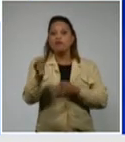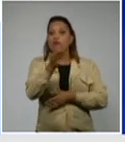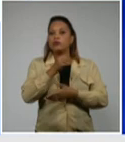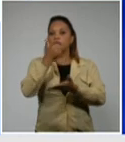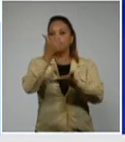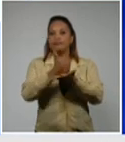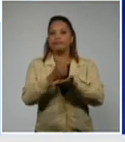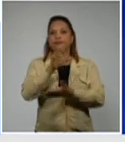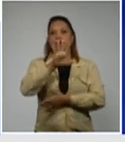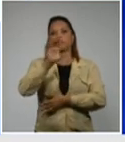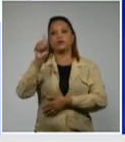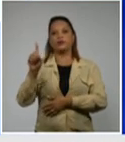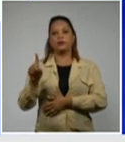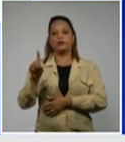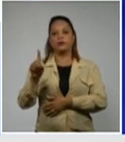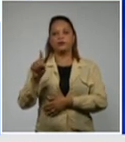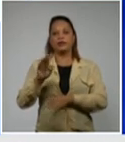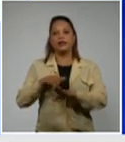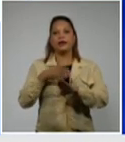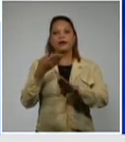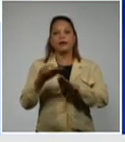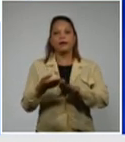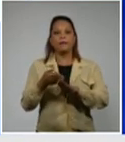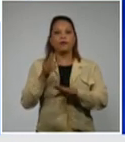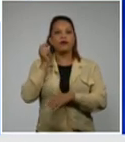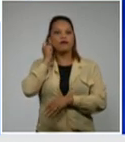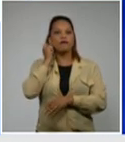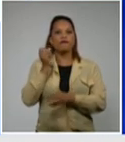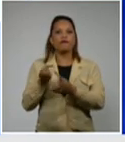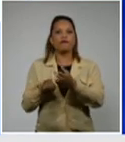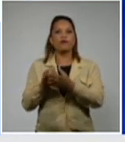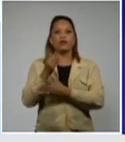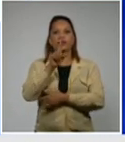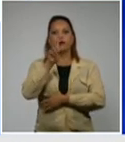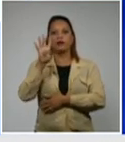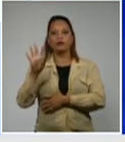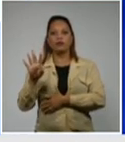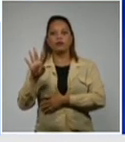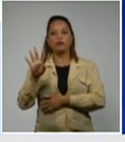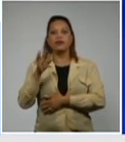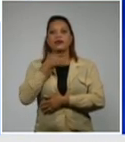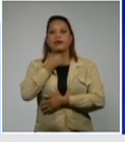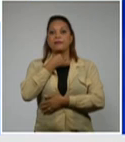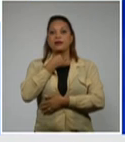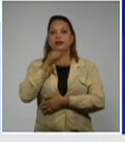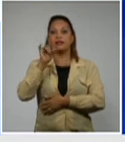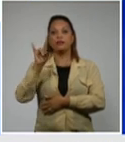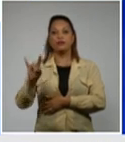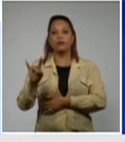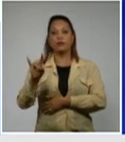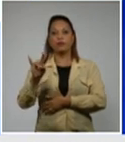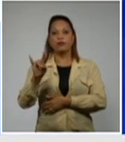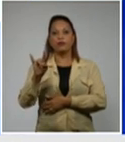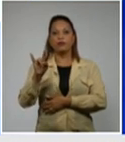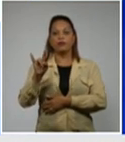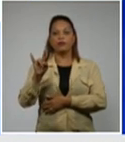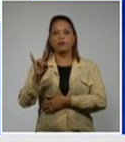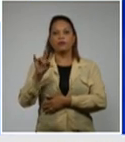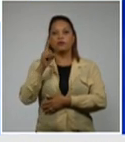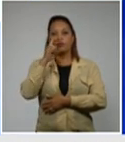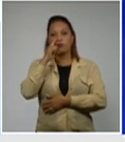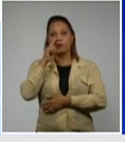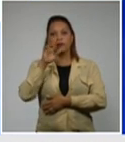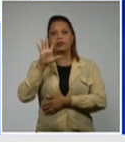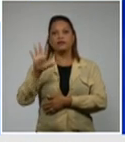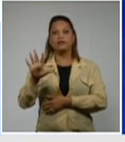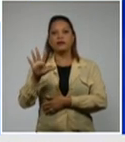51, le sigue Florida con 14, Esmeralda con 9, Nuevitas con 5,